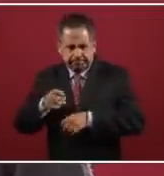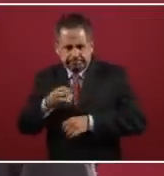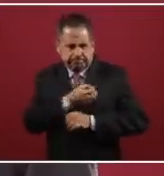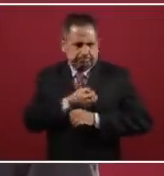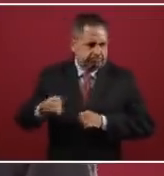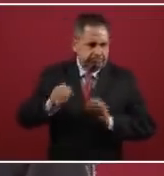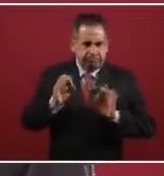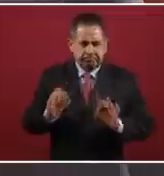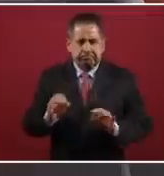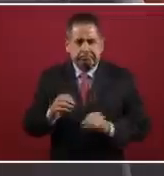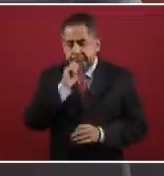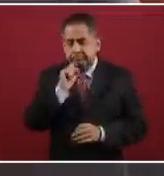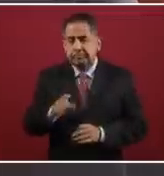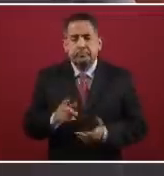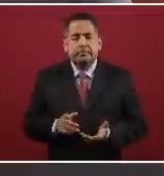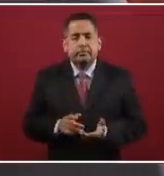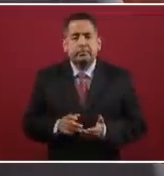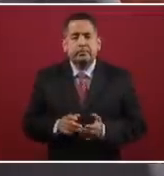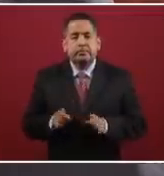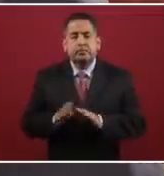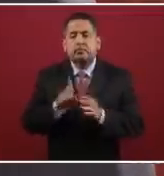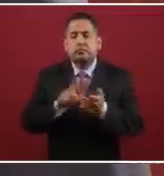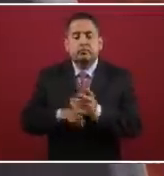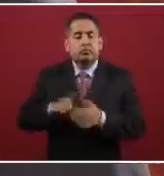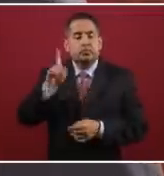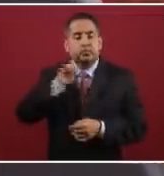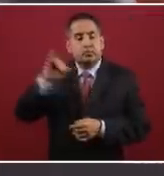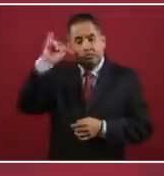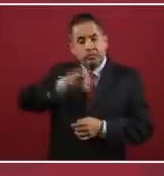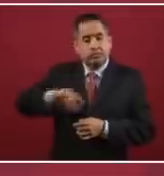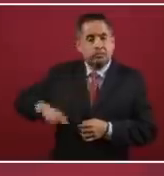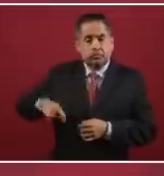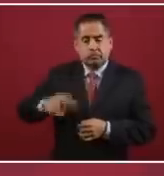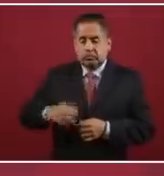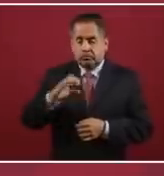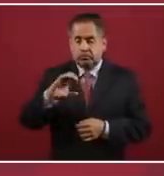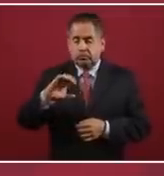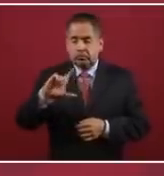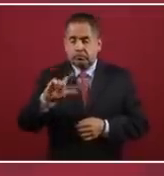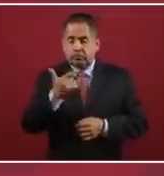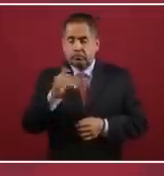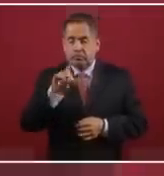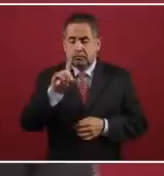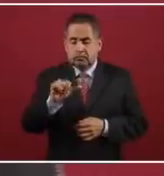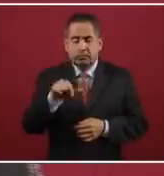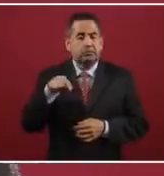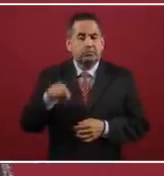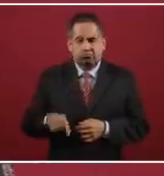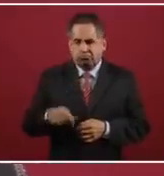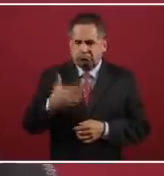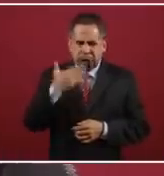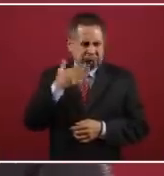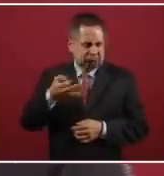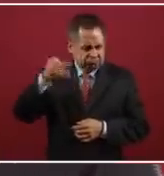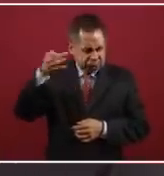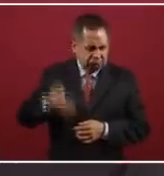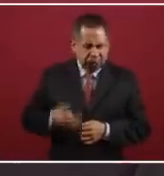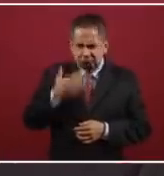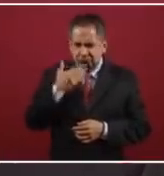y además la jefa de gobierno, Claudia Sheinbaum, es de primera,